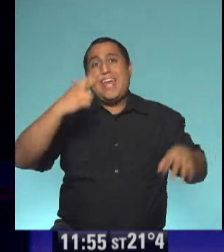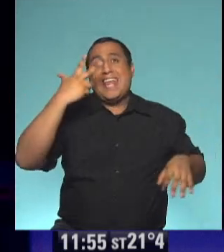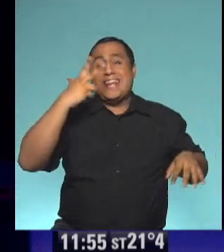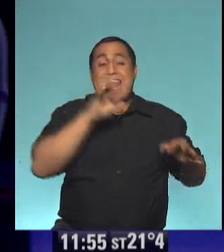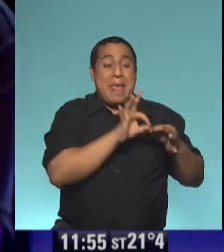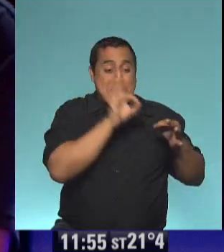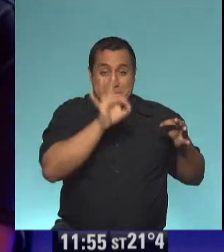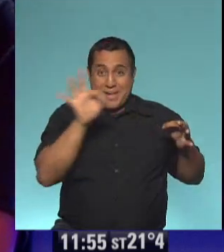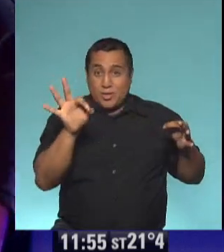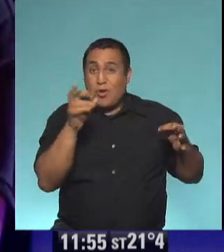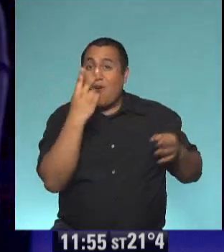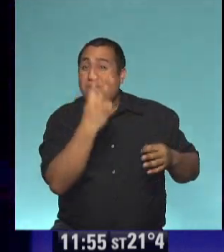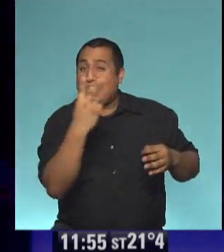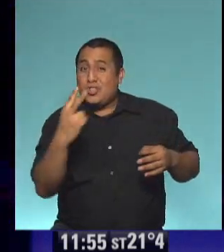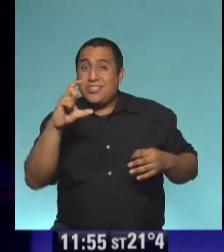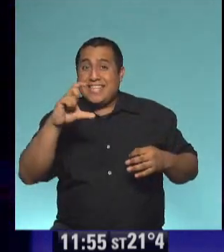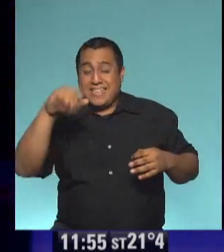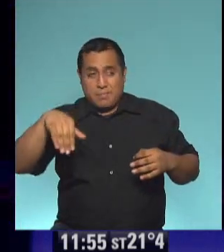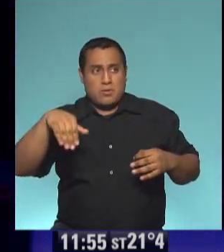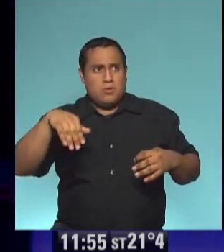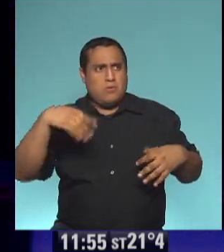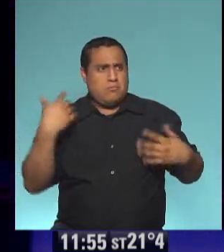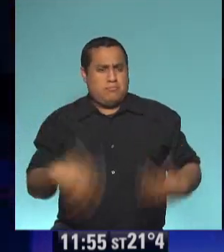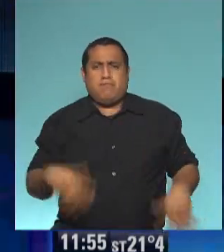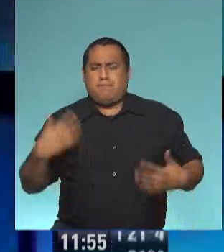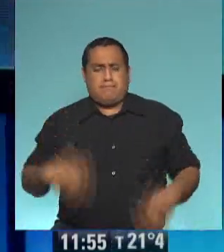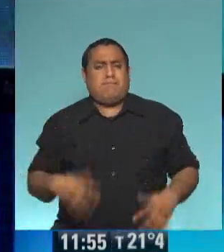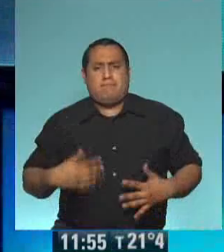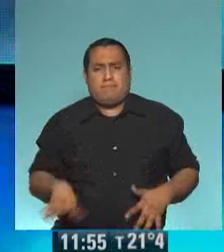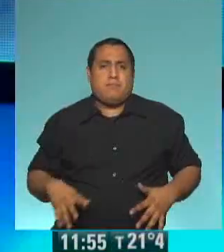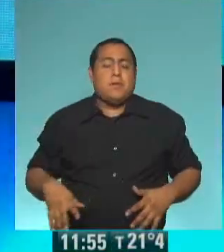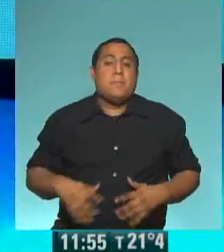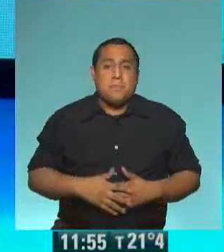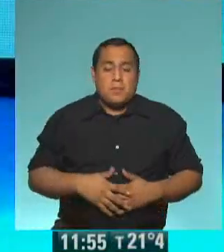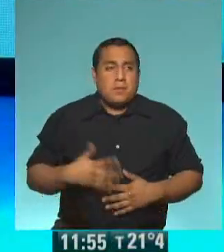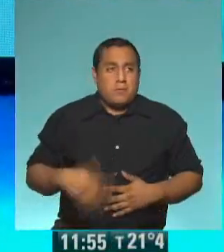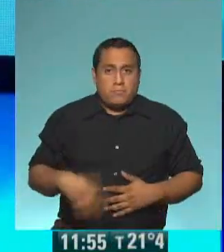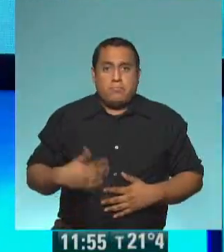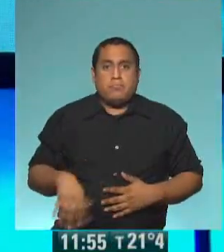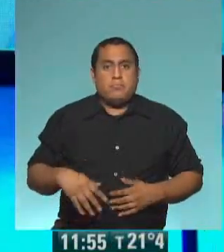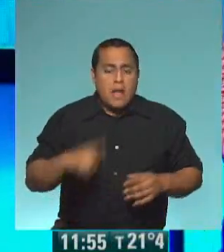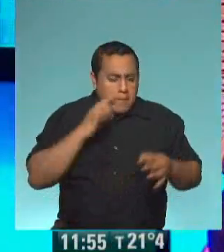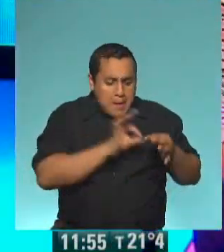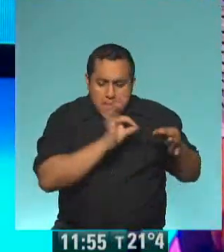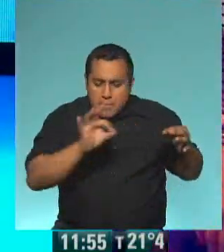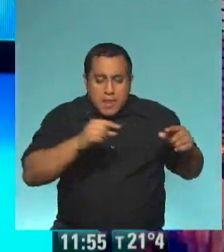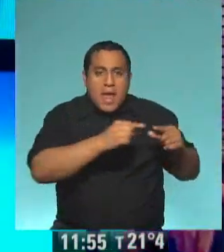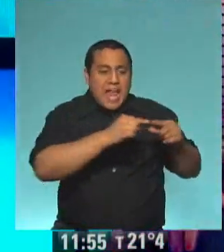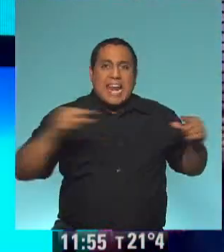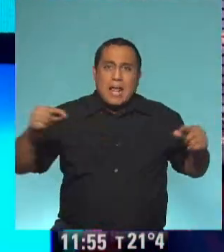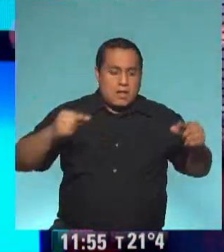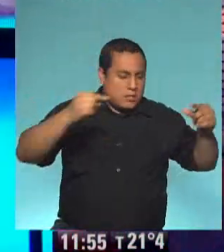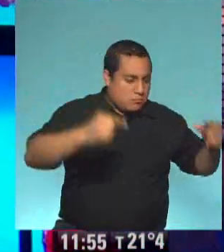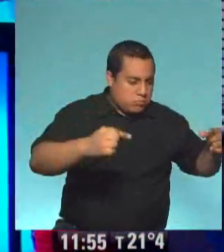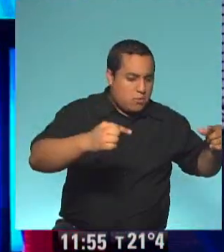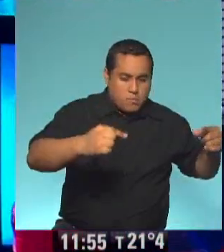3 metros y 22 centímetros exactos. ¿Qué? El goyo, no entra en un cuarto. El goyo y Belarmina lo midieron con dos reglas.